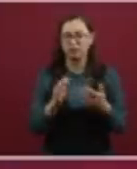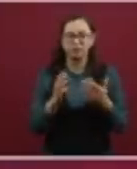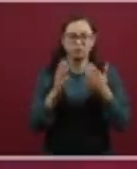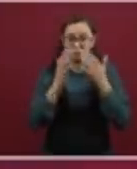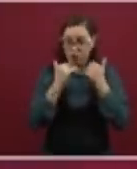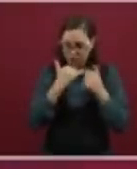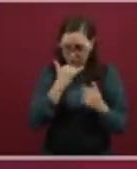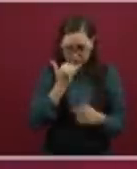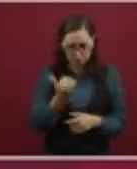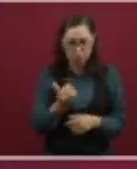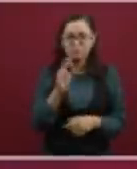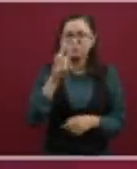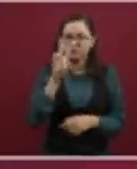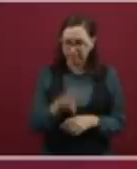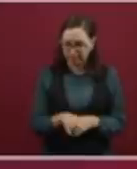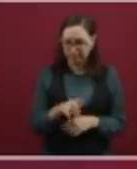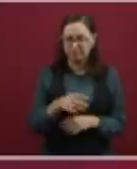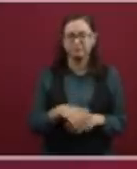es que